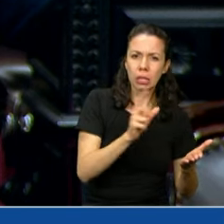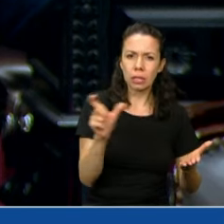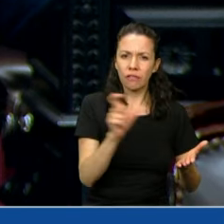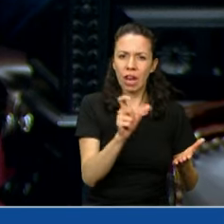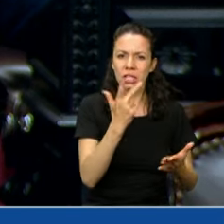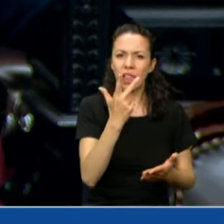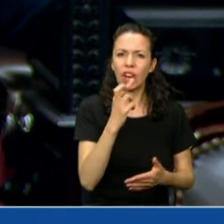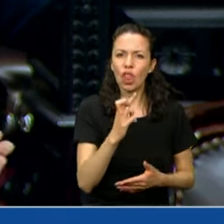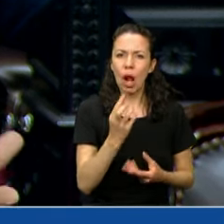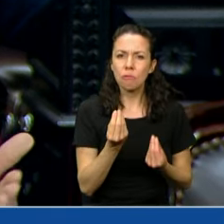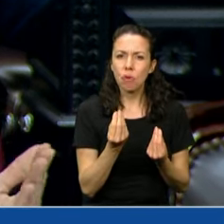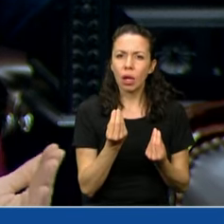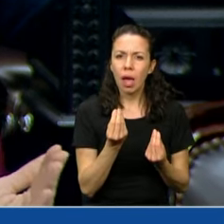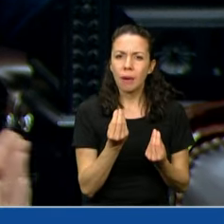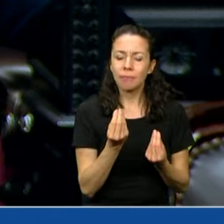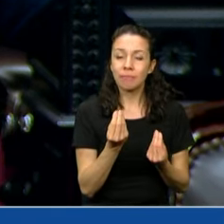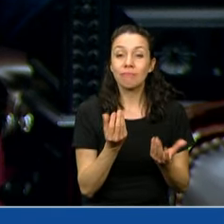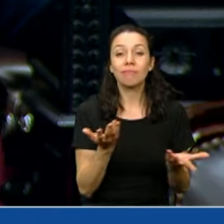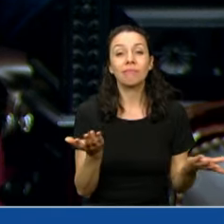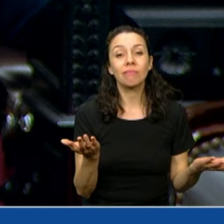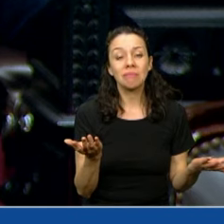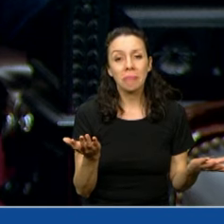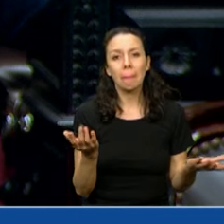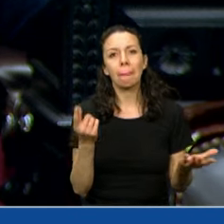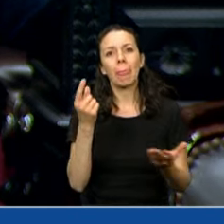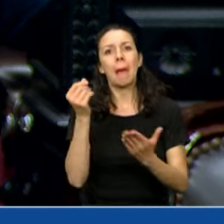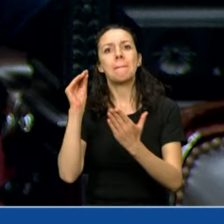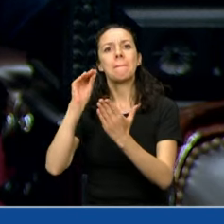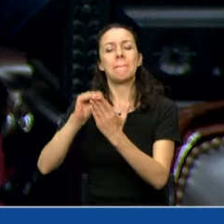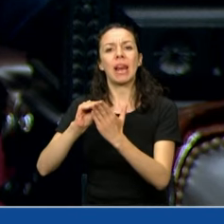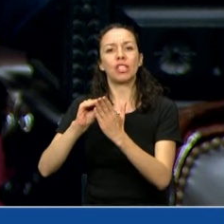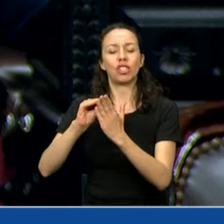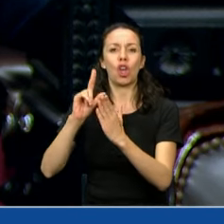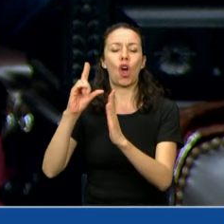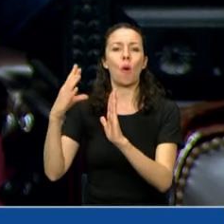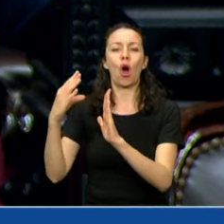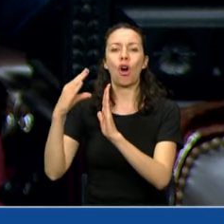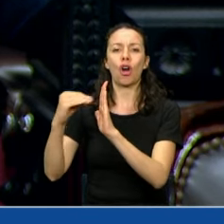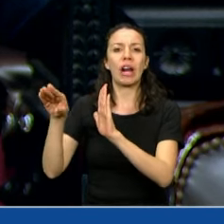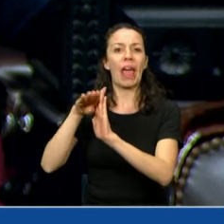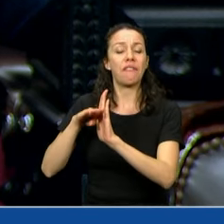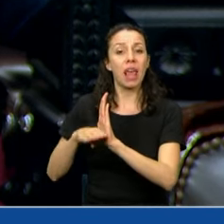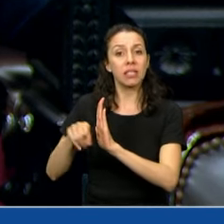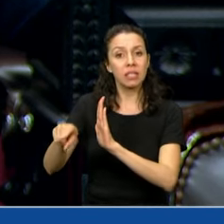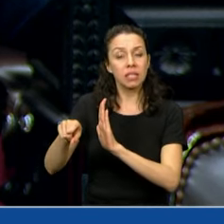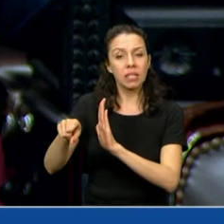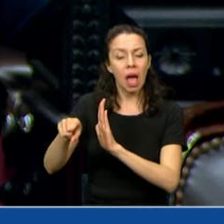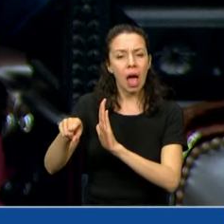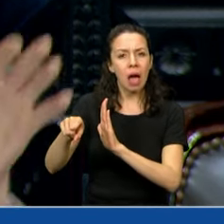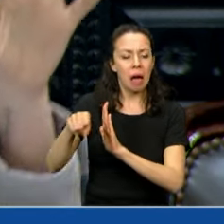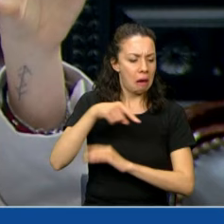diferencia no solamente que alcanza el precio de referencia arranca en 15 sino que también lo escala a